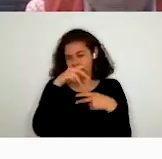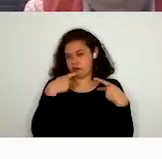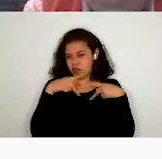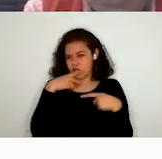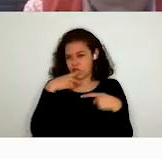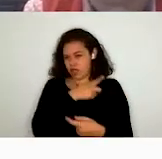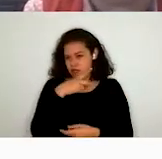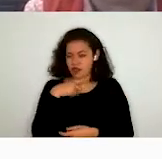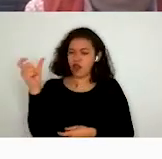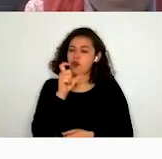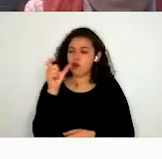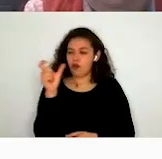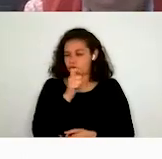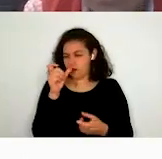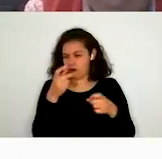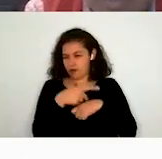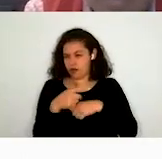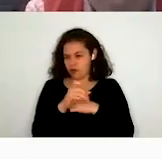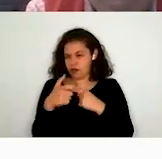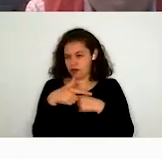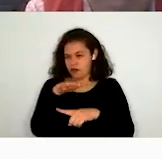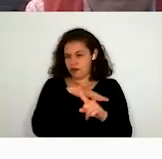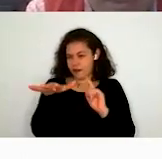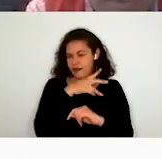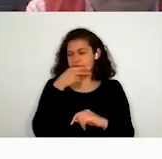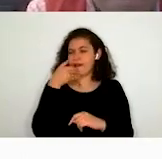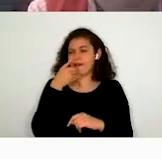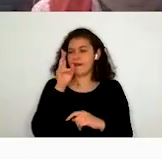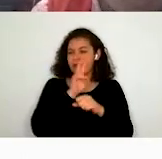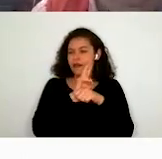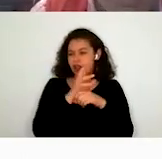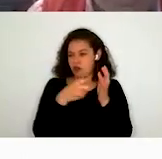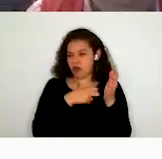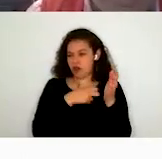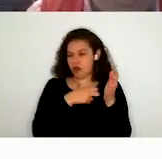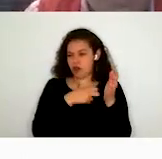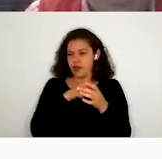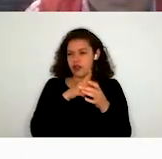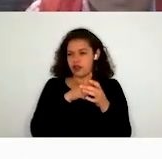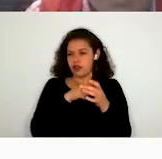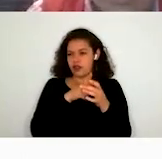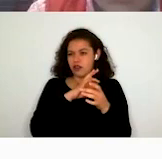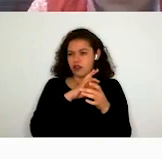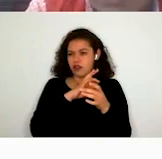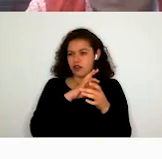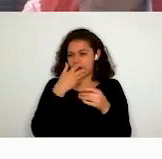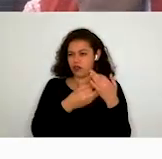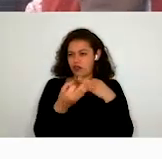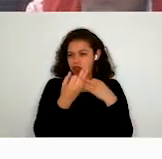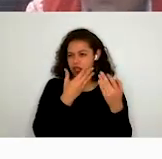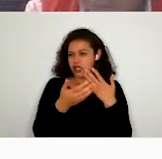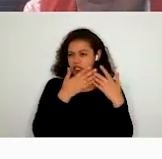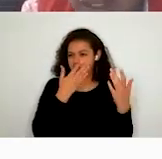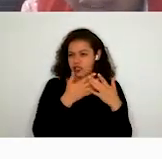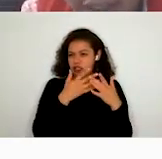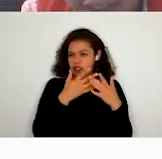cuando se detecta alguna situación de riesgo y vigilar que sea corregida. Coordinar todas las acciones previstas en el antes,